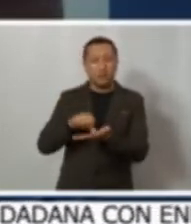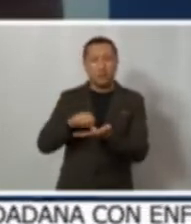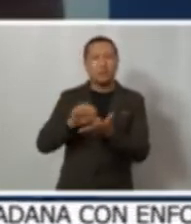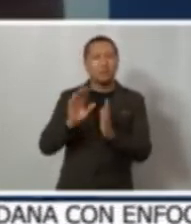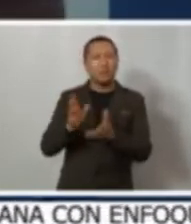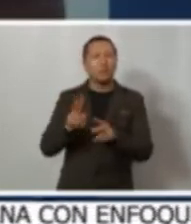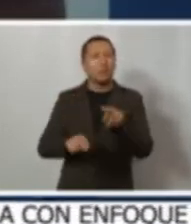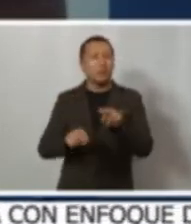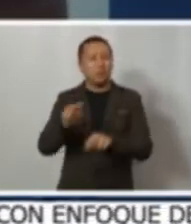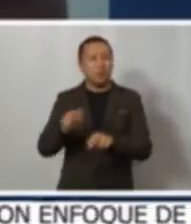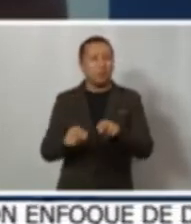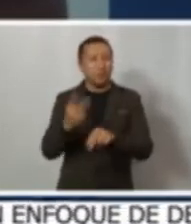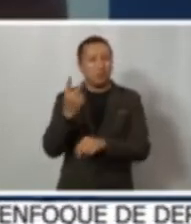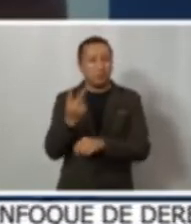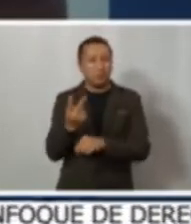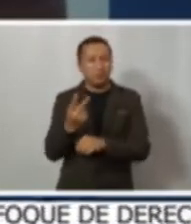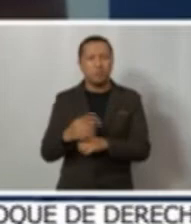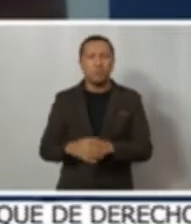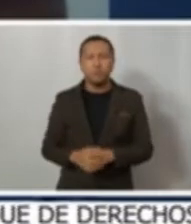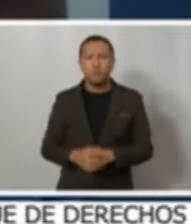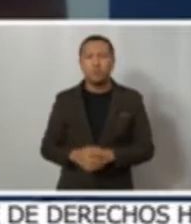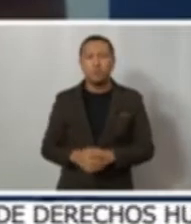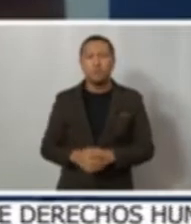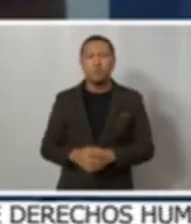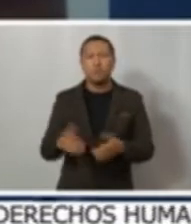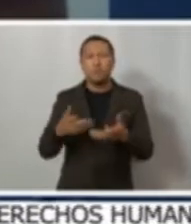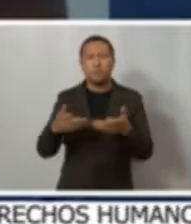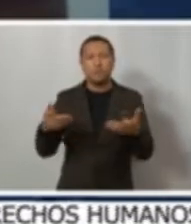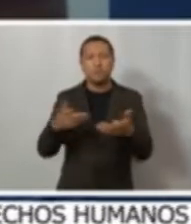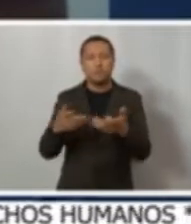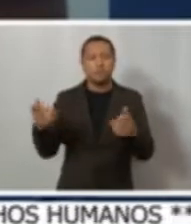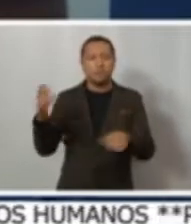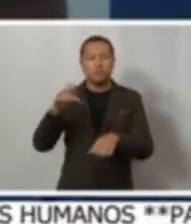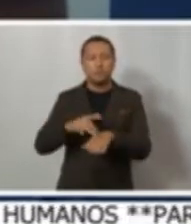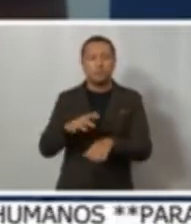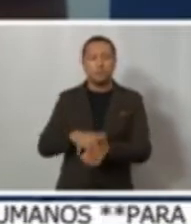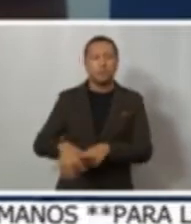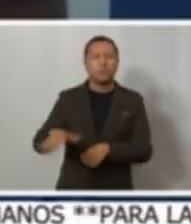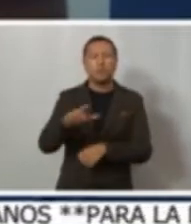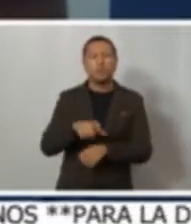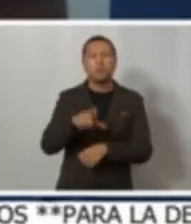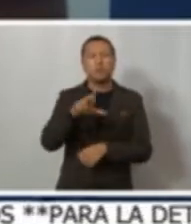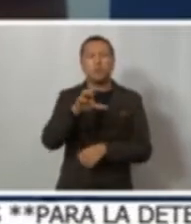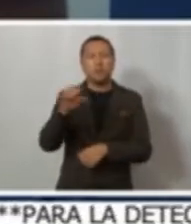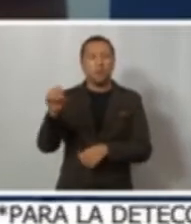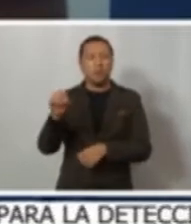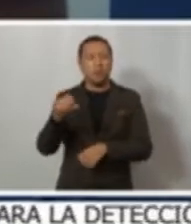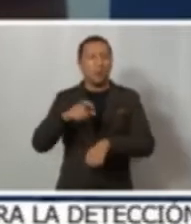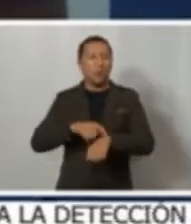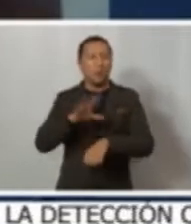Protección Civil, entró a tierra en las inmediaciones de Puerto Morelos, Quintana Roo, a las 5:30 horas,